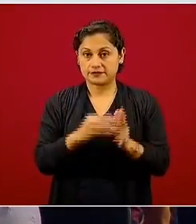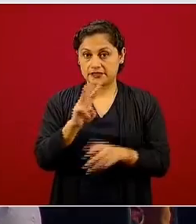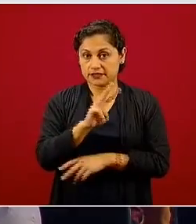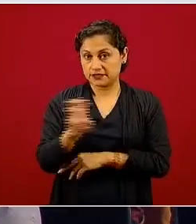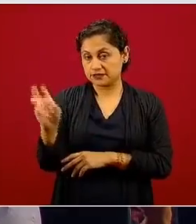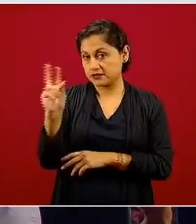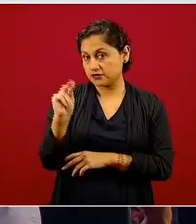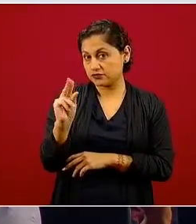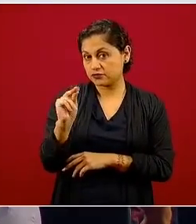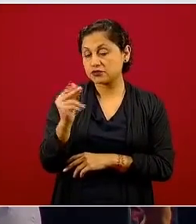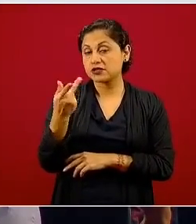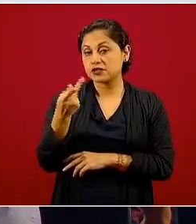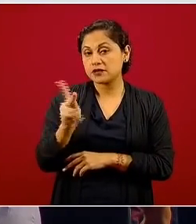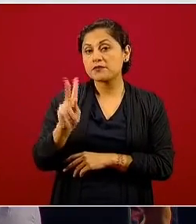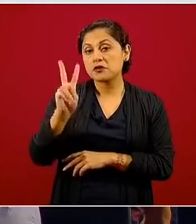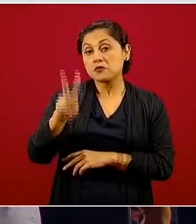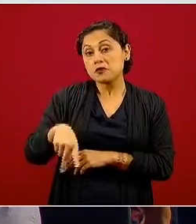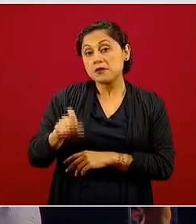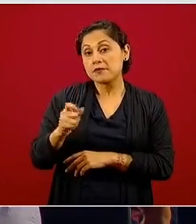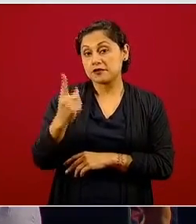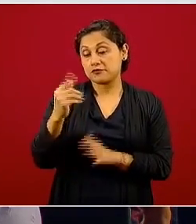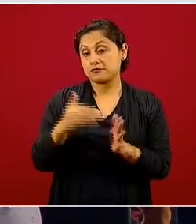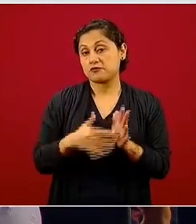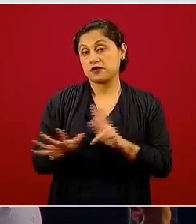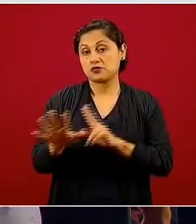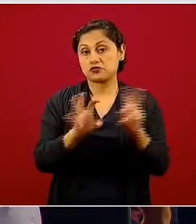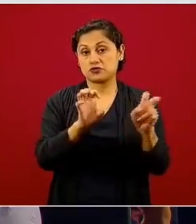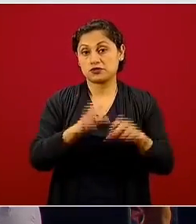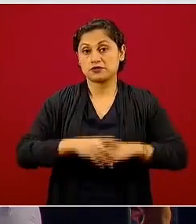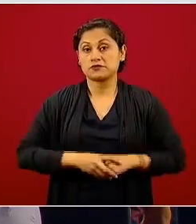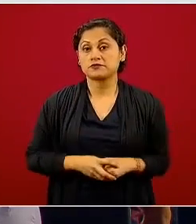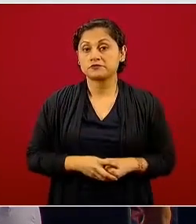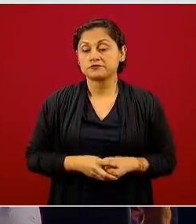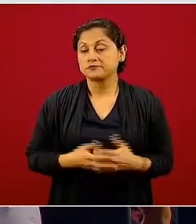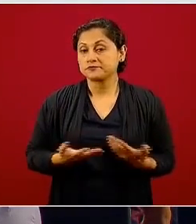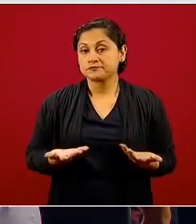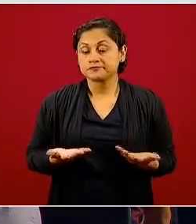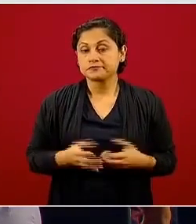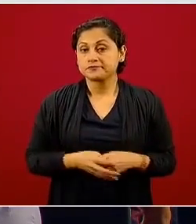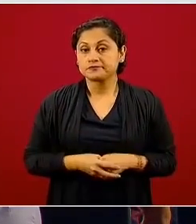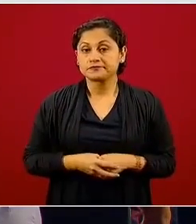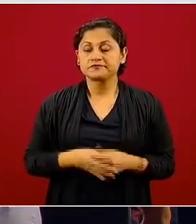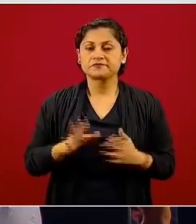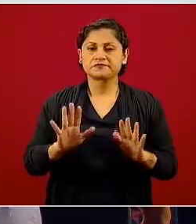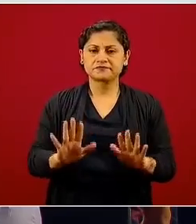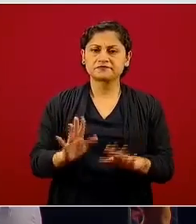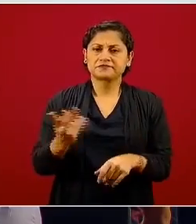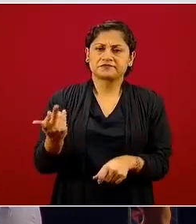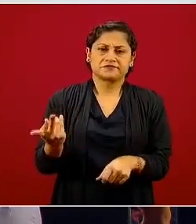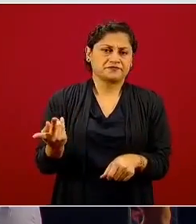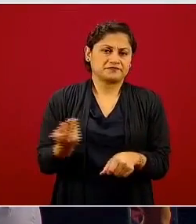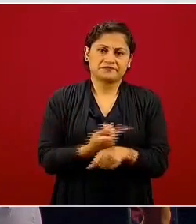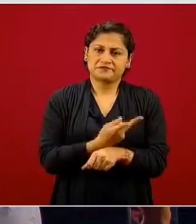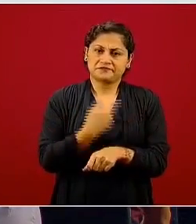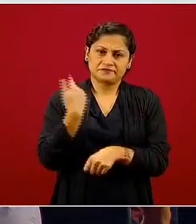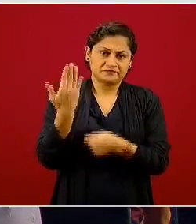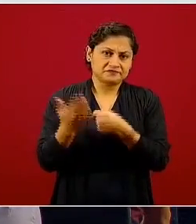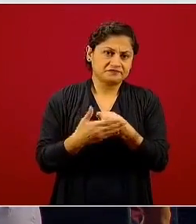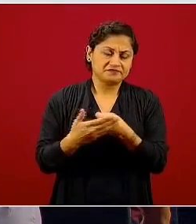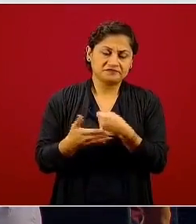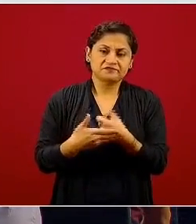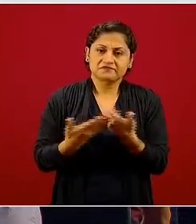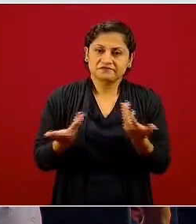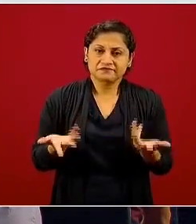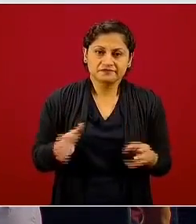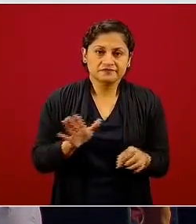23.380, en realidad tuvimos 21.800. Finalmente, ¿qué va a pasar? Y esto es lo que a algunas